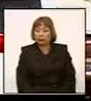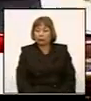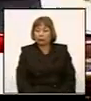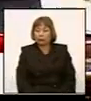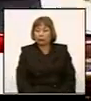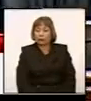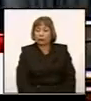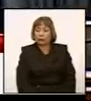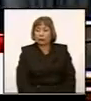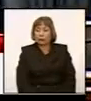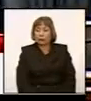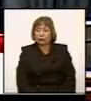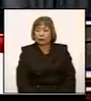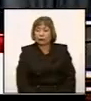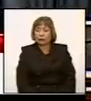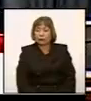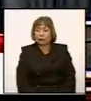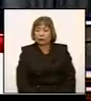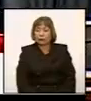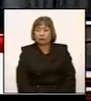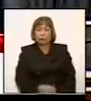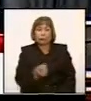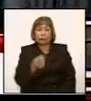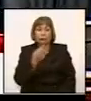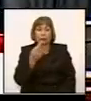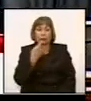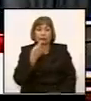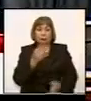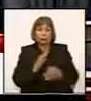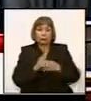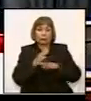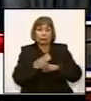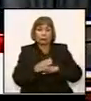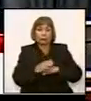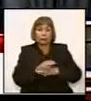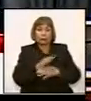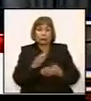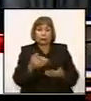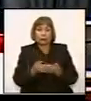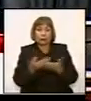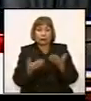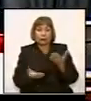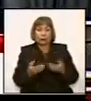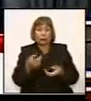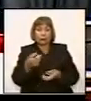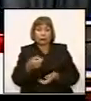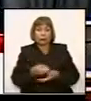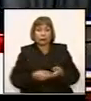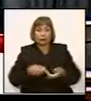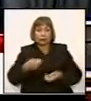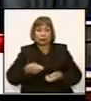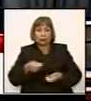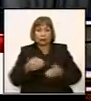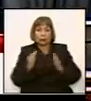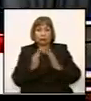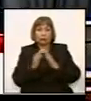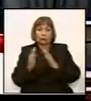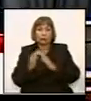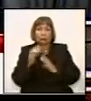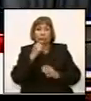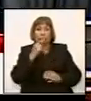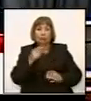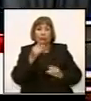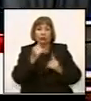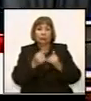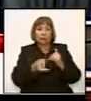Tiempo adicional. Gracias, presidente. No solamente que directamente estén relacionados con el alquiler de la vivienda, sino al